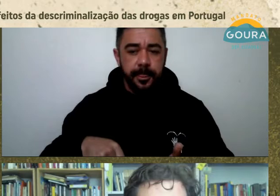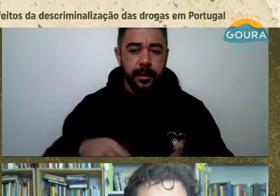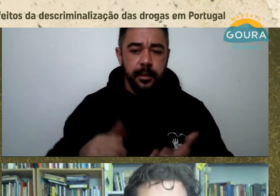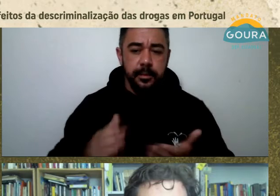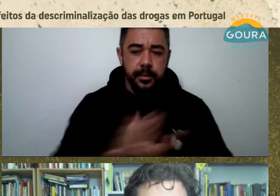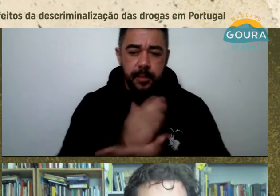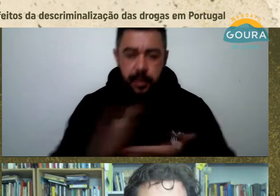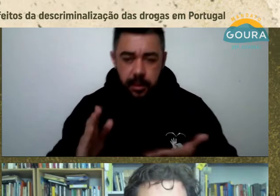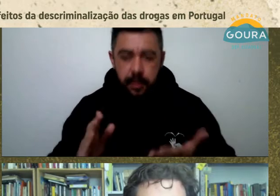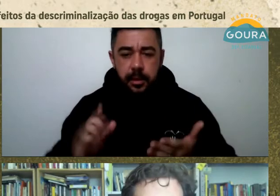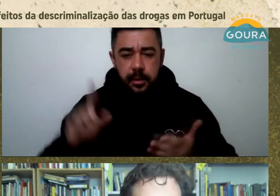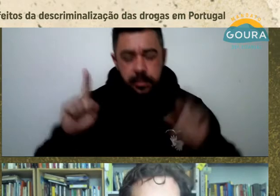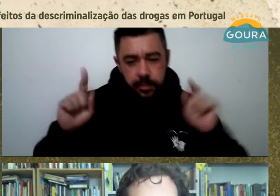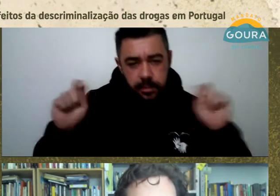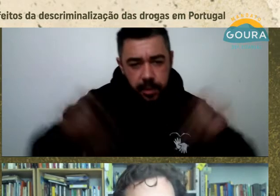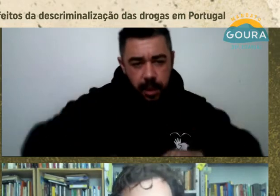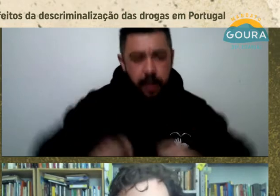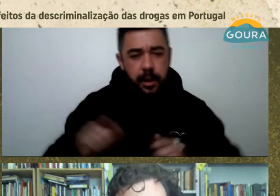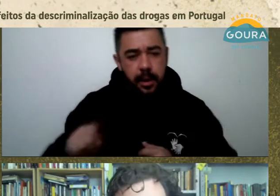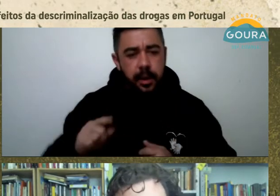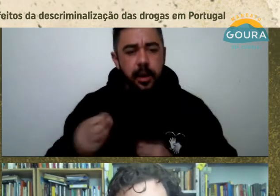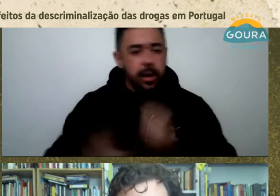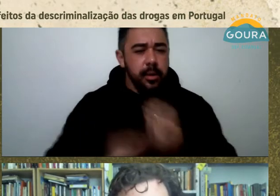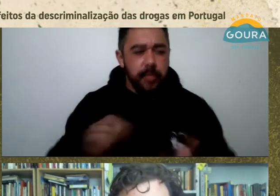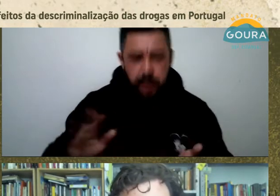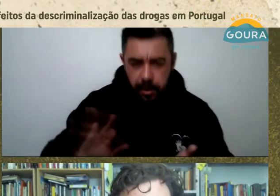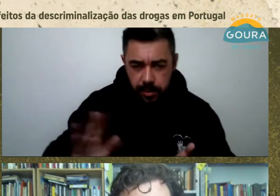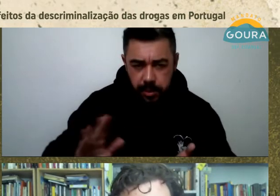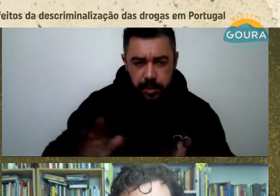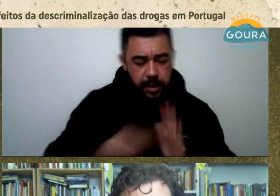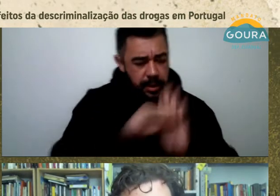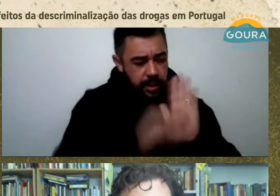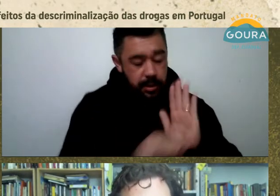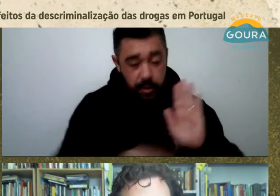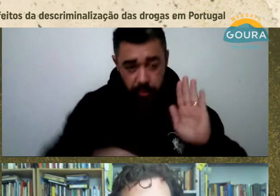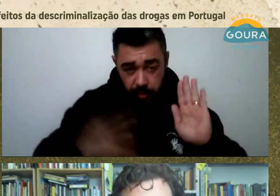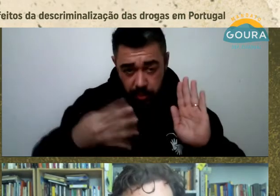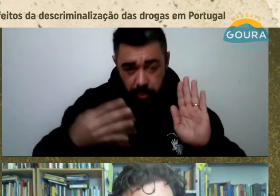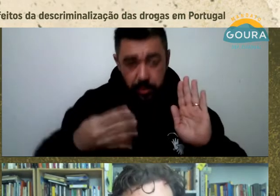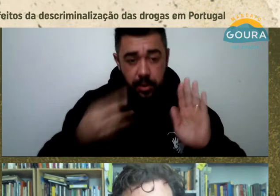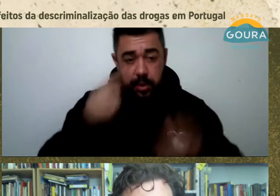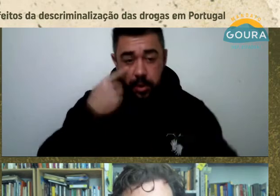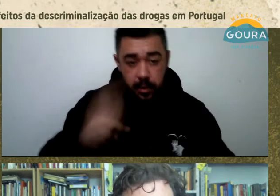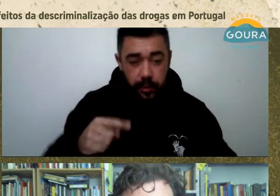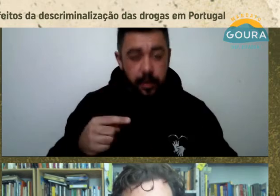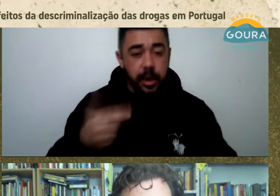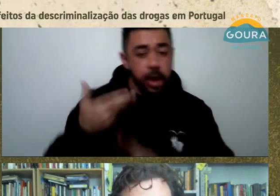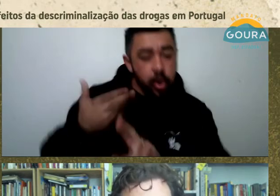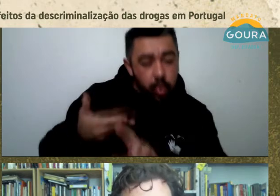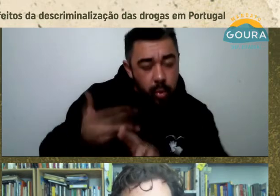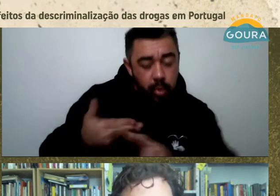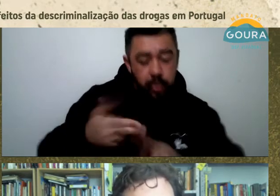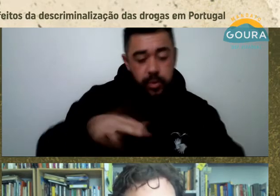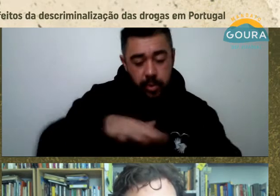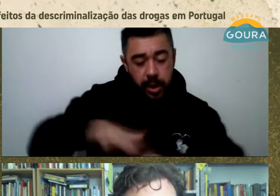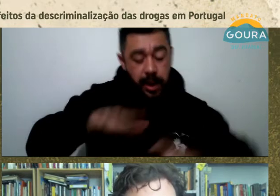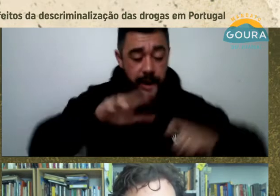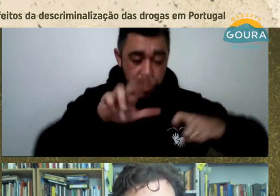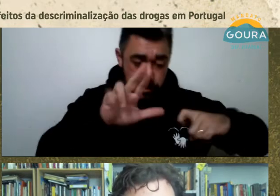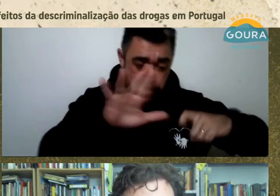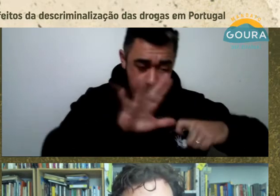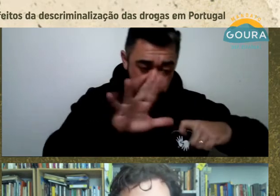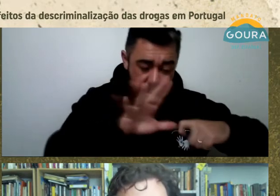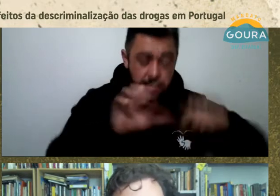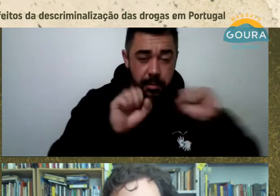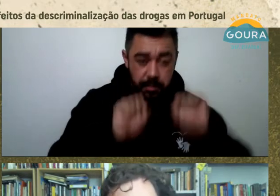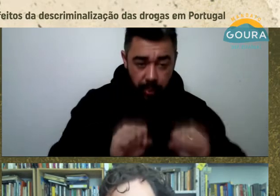Unidas al sacar al cannabis de la lista 4 para poderlo proveer de usos medicinales, pero esos usos medicinales se podrían